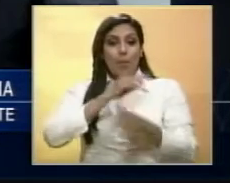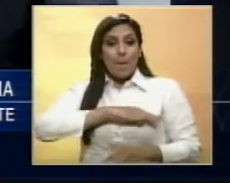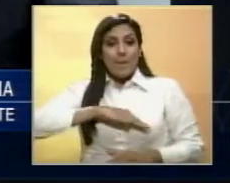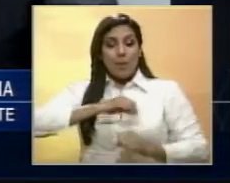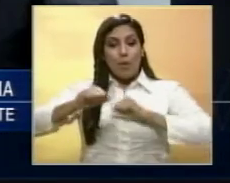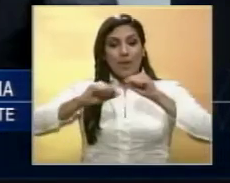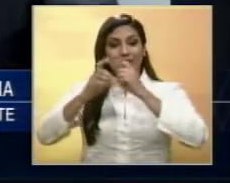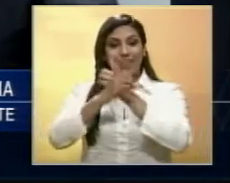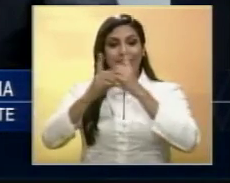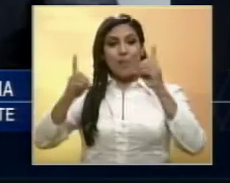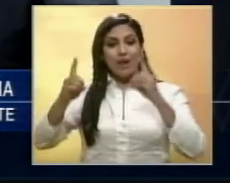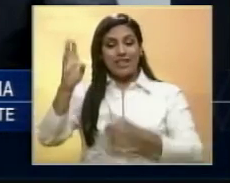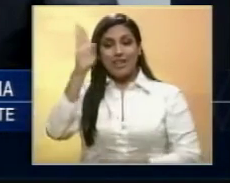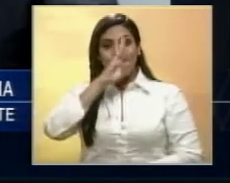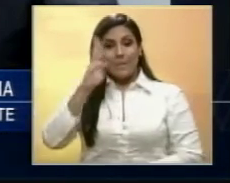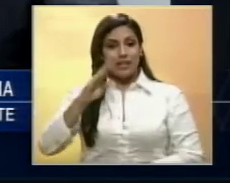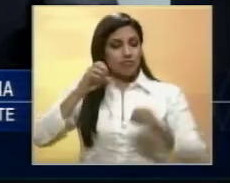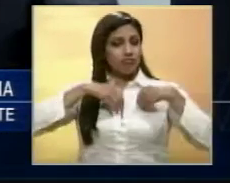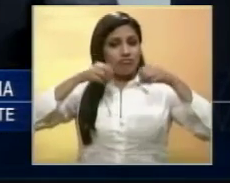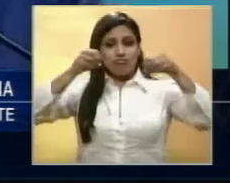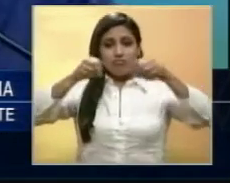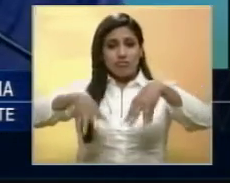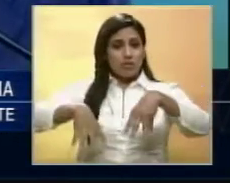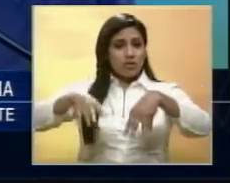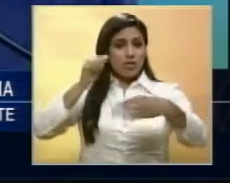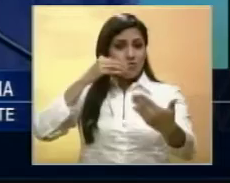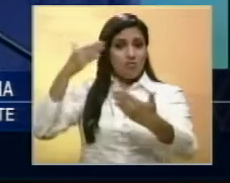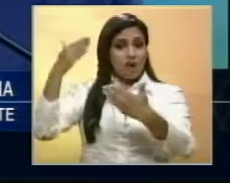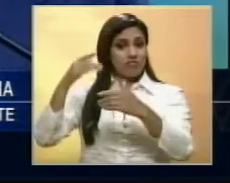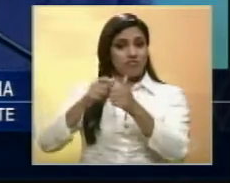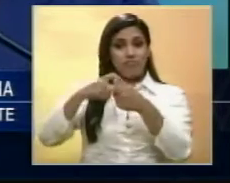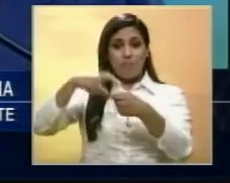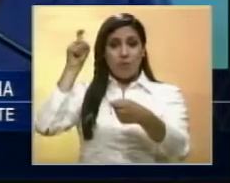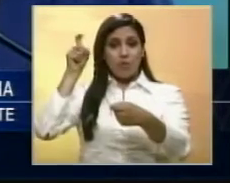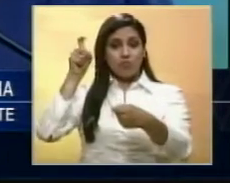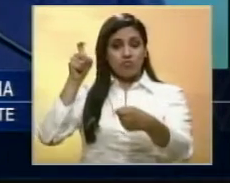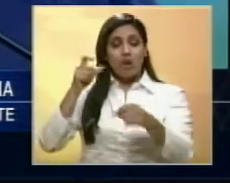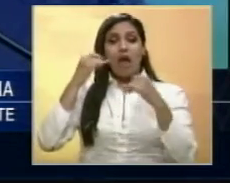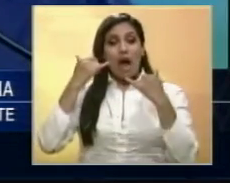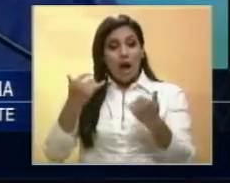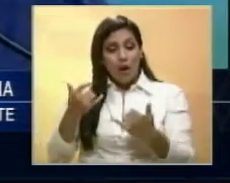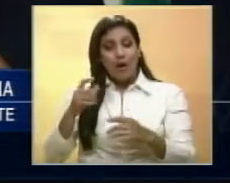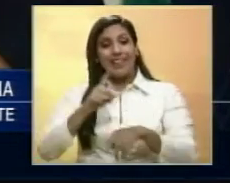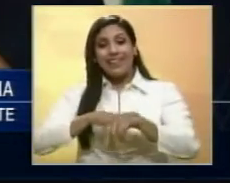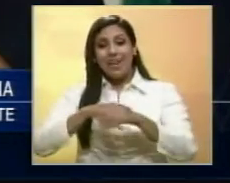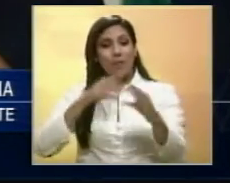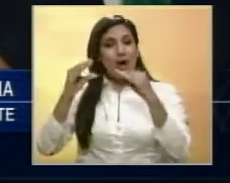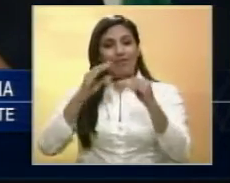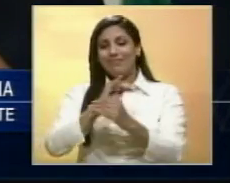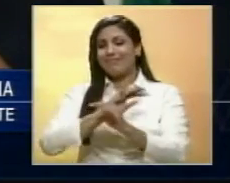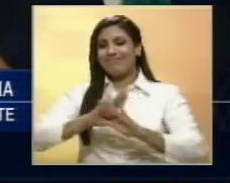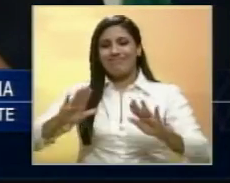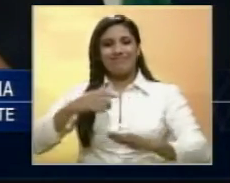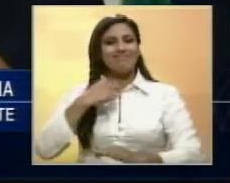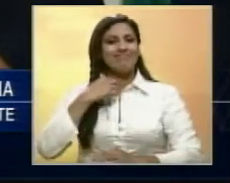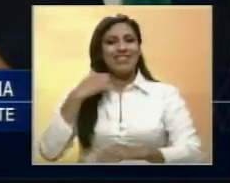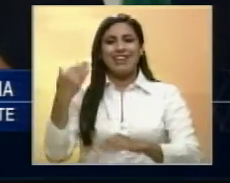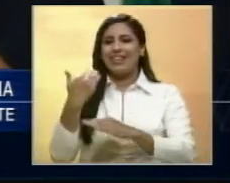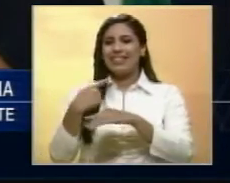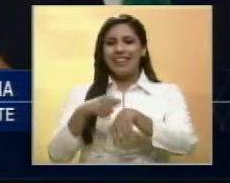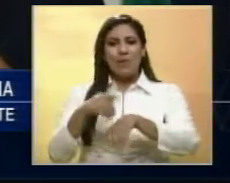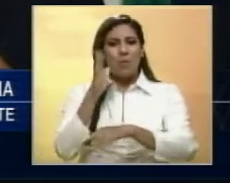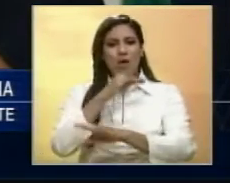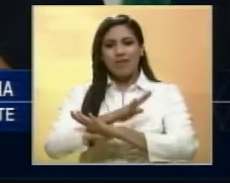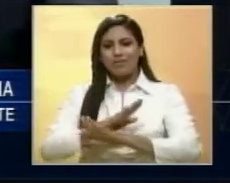Movimiento Democrático Brasileño en retirarse del gobierno de Rousseff, aseguró que el tiempo del diálogo ya se agotó. Algunos diputados declararon que